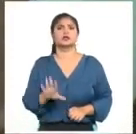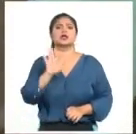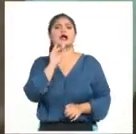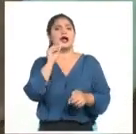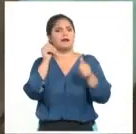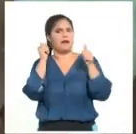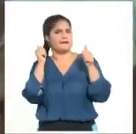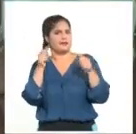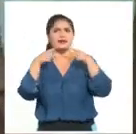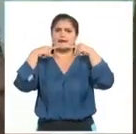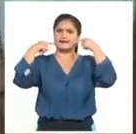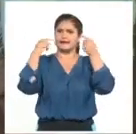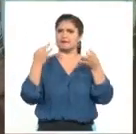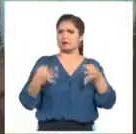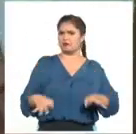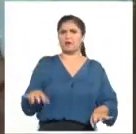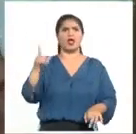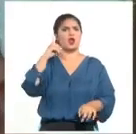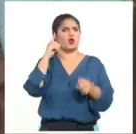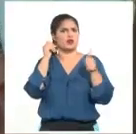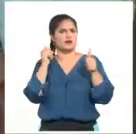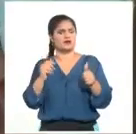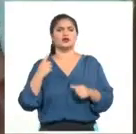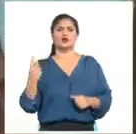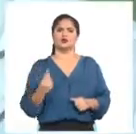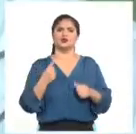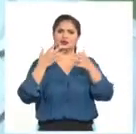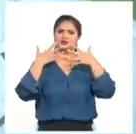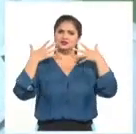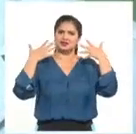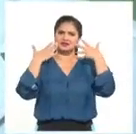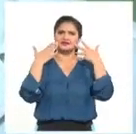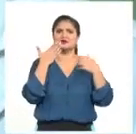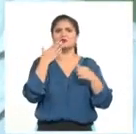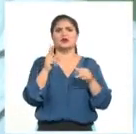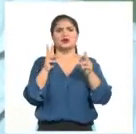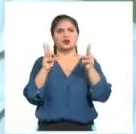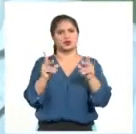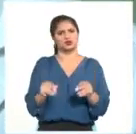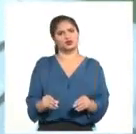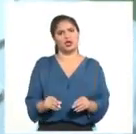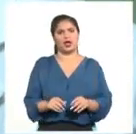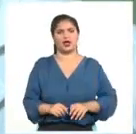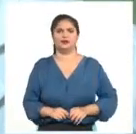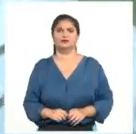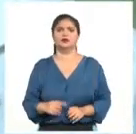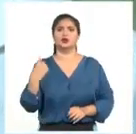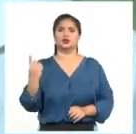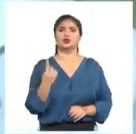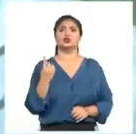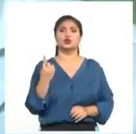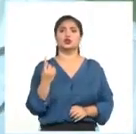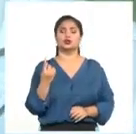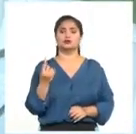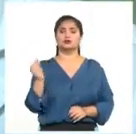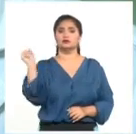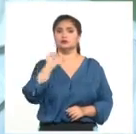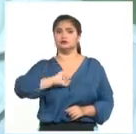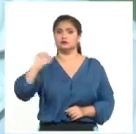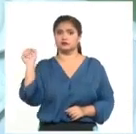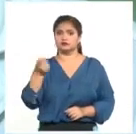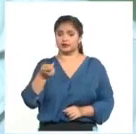Y para nosotros es un resultado muy, muy importante. Porque somos graduados recientemente, pero